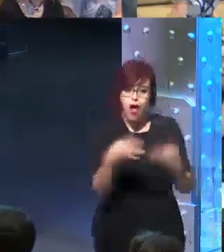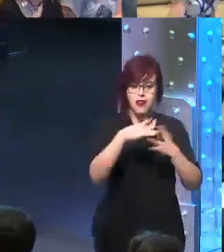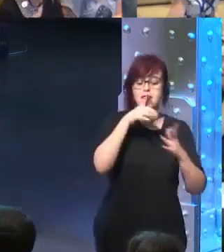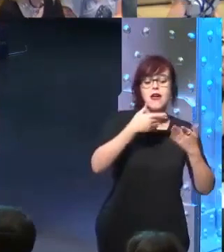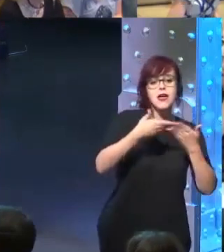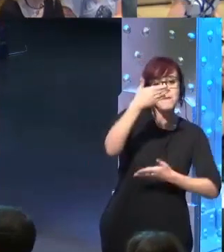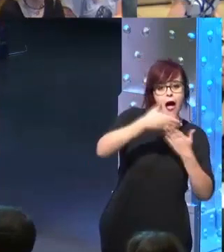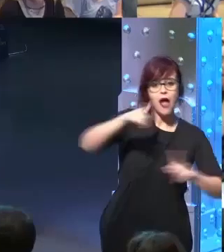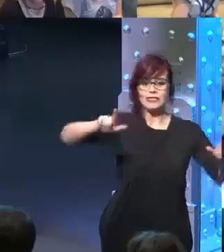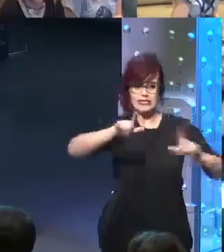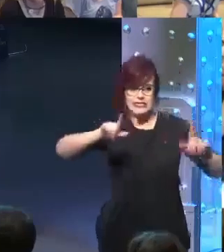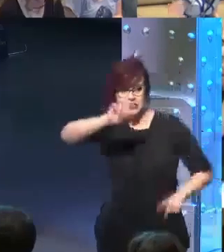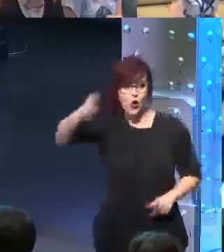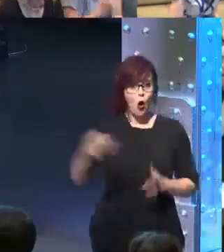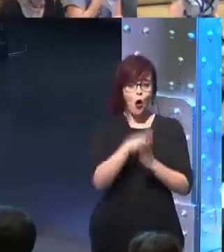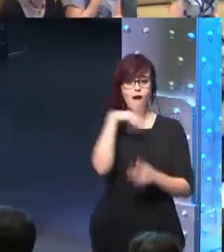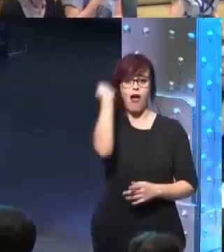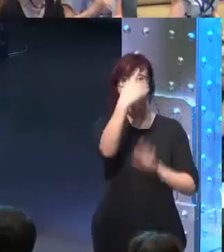cara. Ahora,